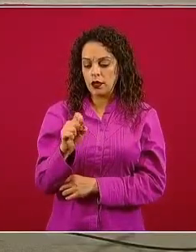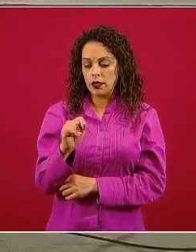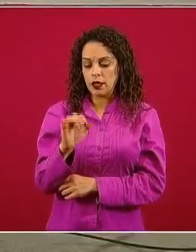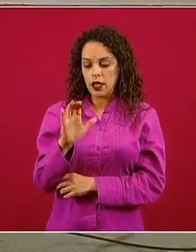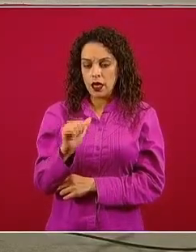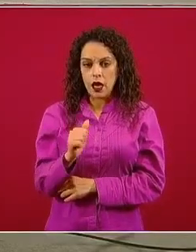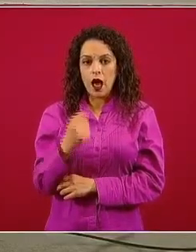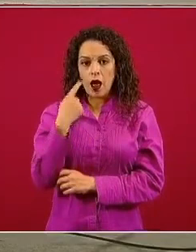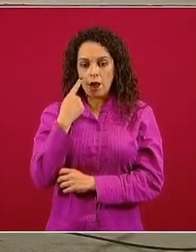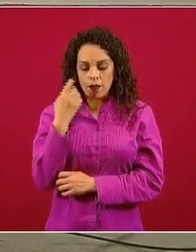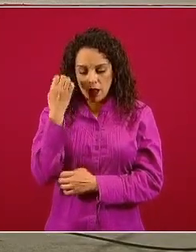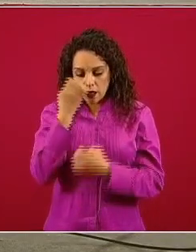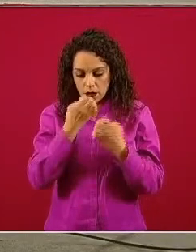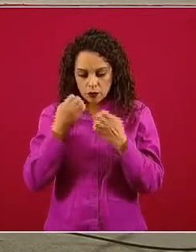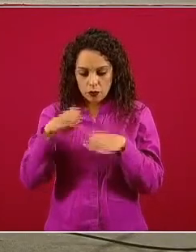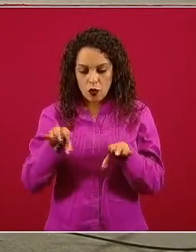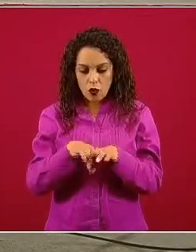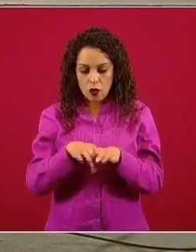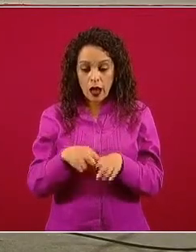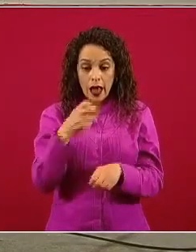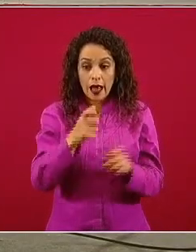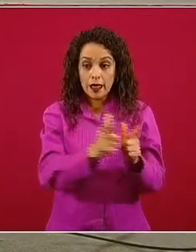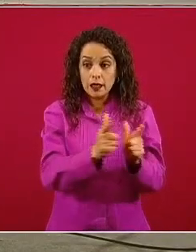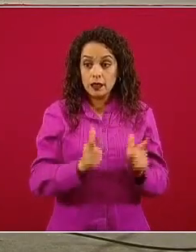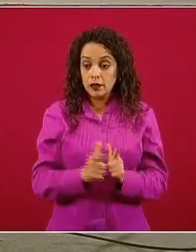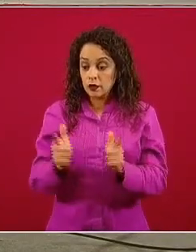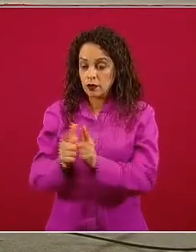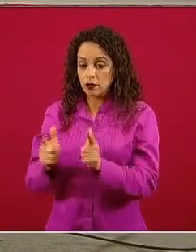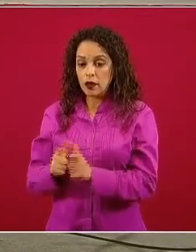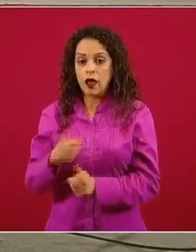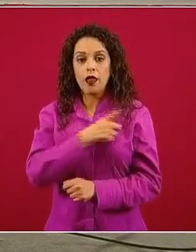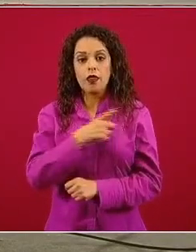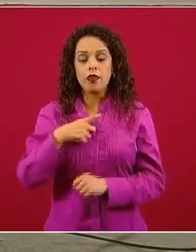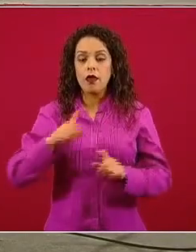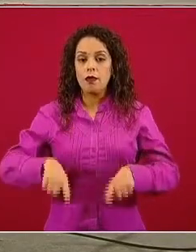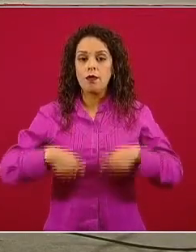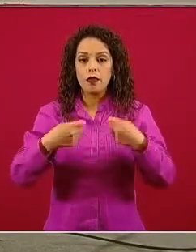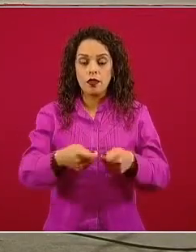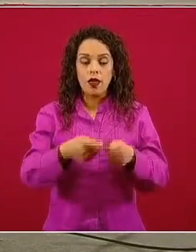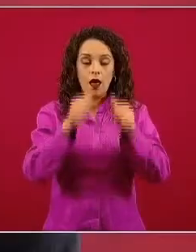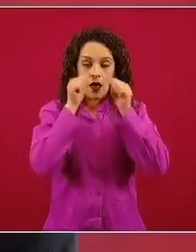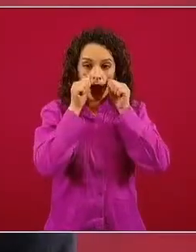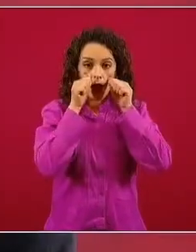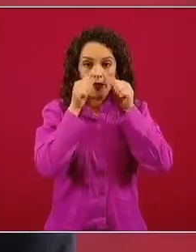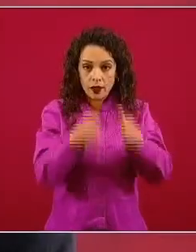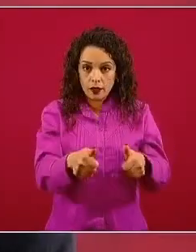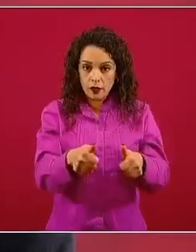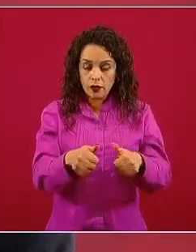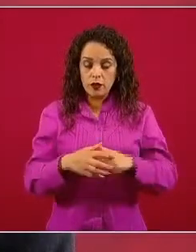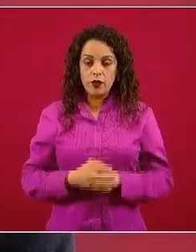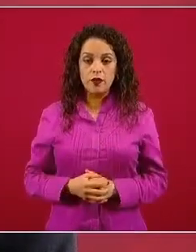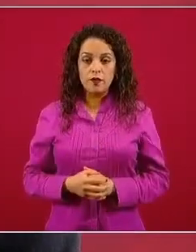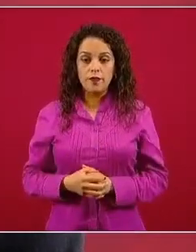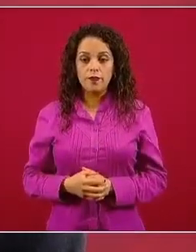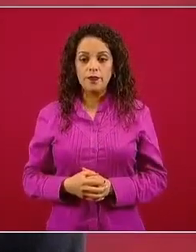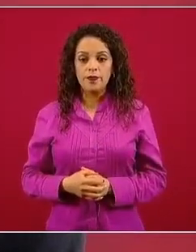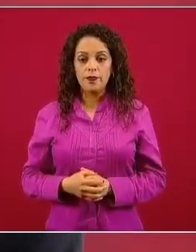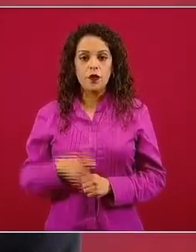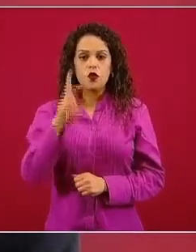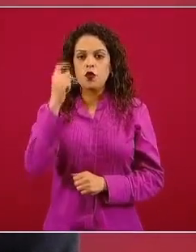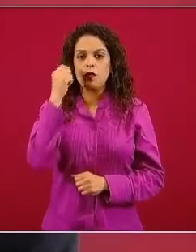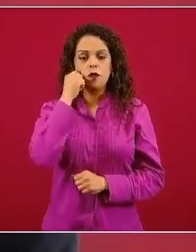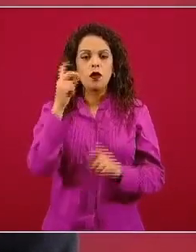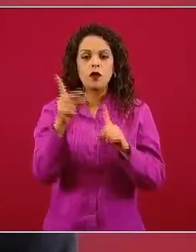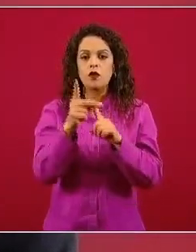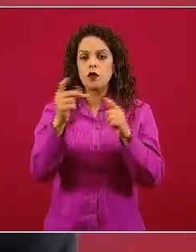contemplar que estos grupos sean atendidos y que tengan asegurado el acceso independientemente en donde se encuentren en